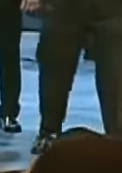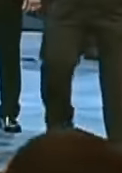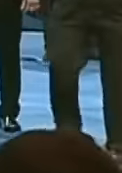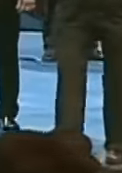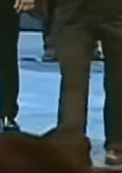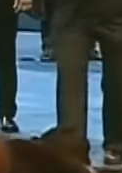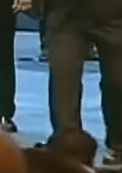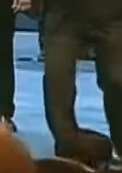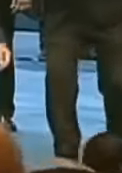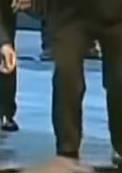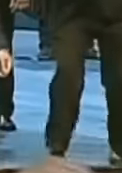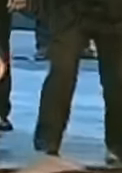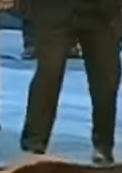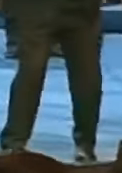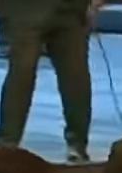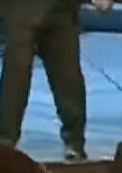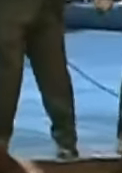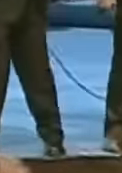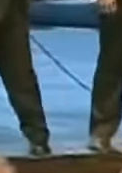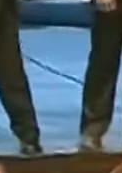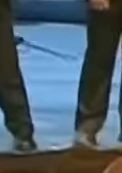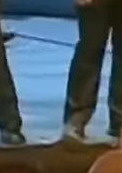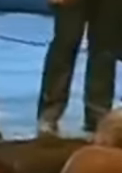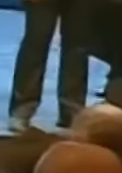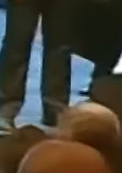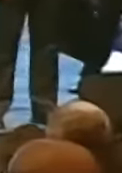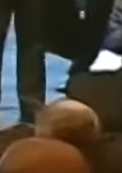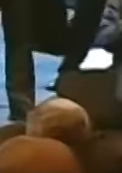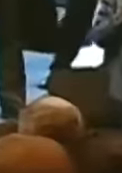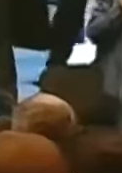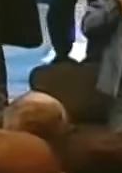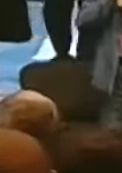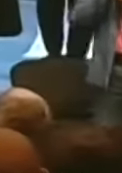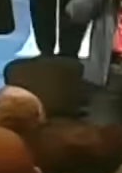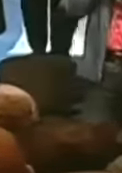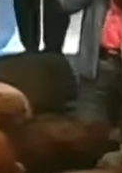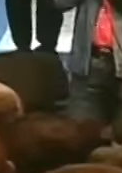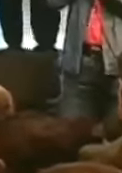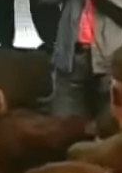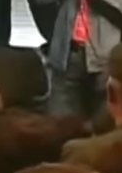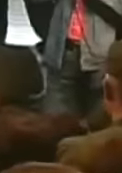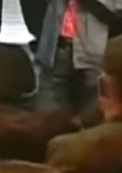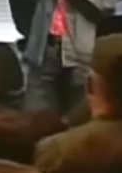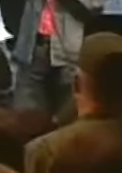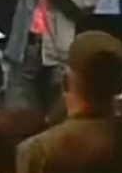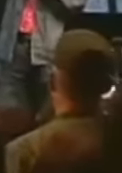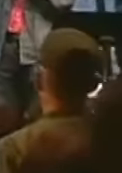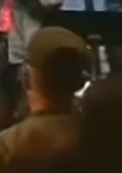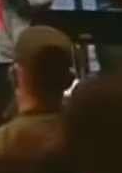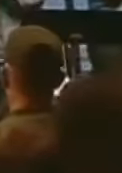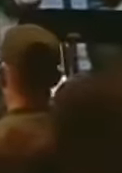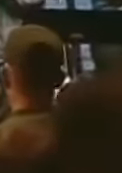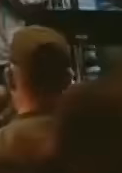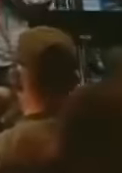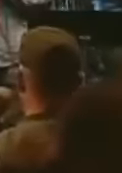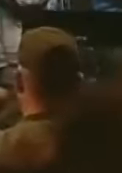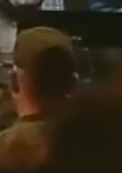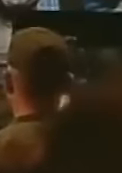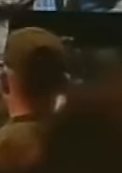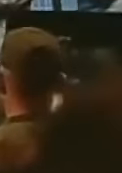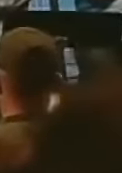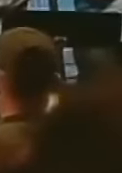importante referéndum consultivo. Mientras, Guyana continúa apostando a las agresiones, a las